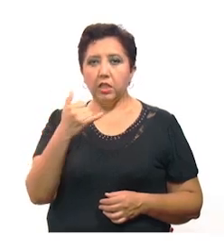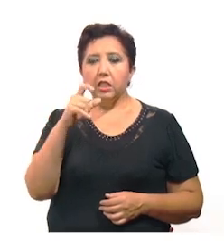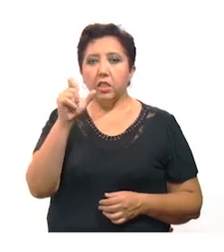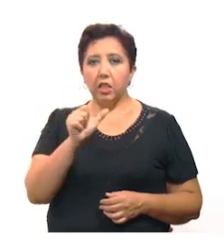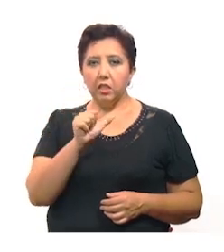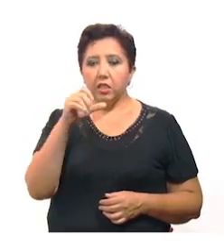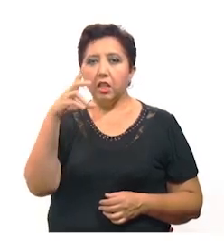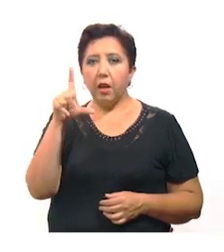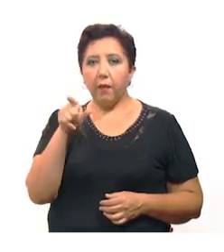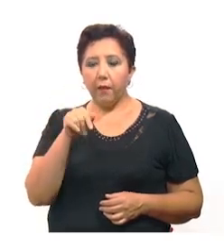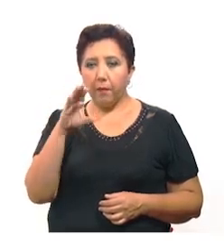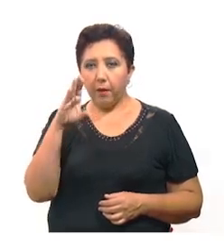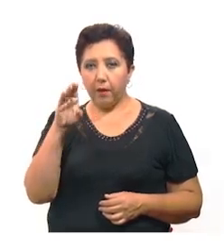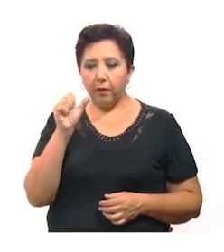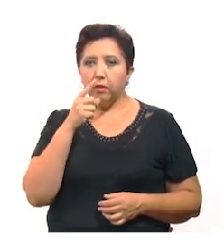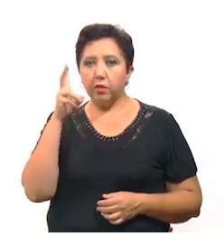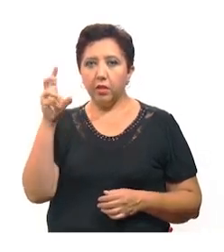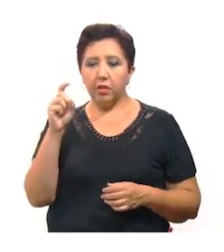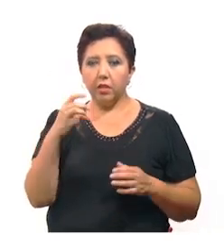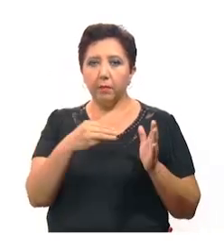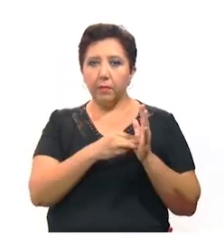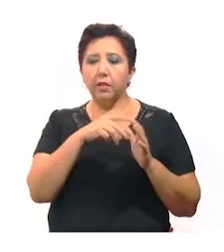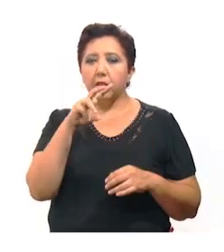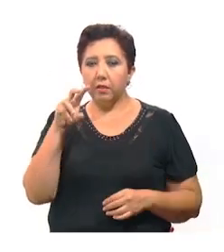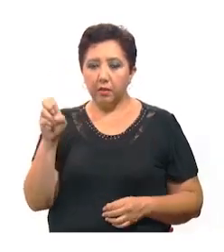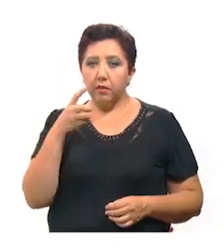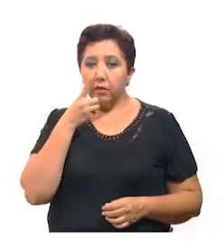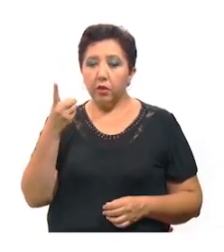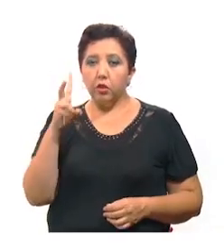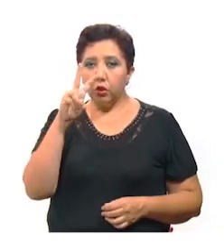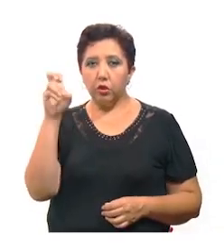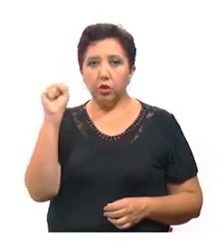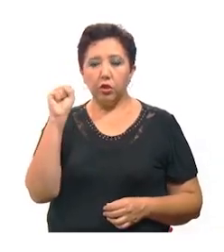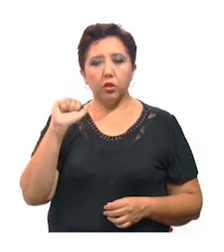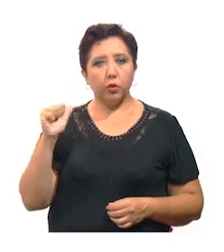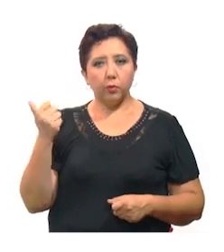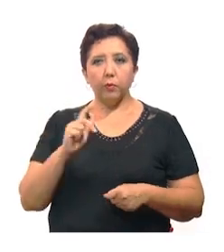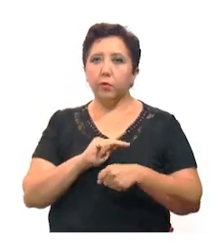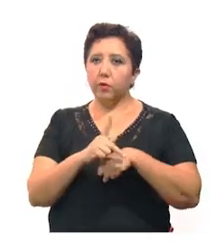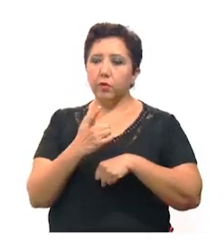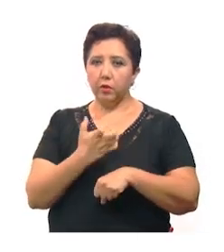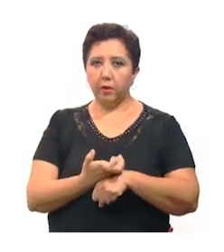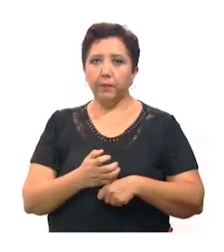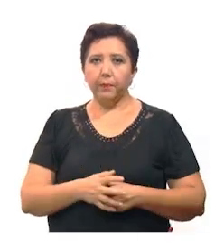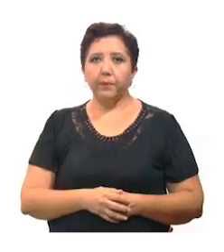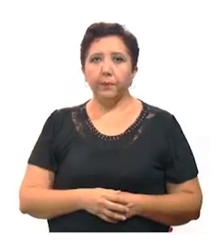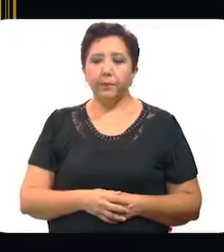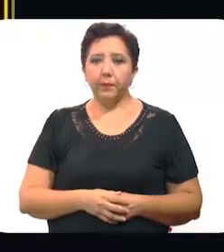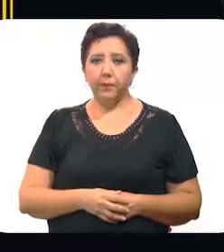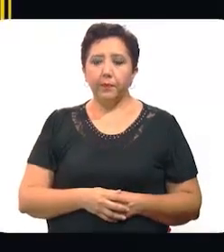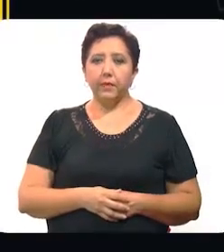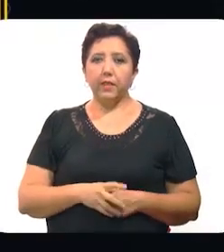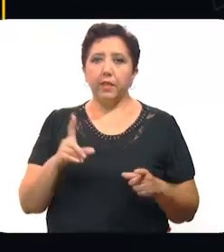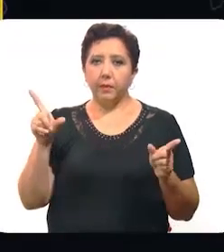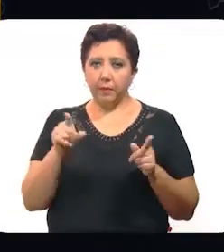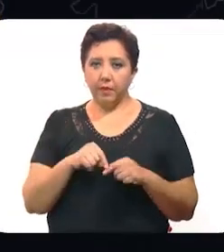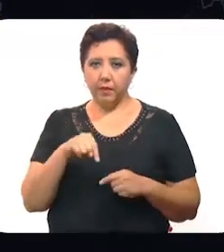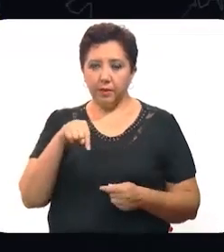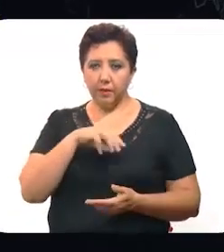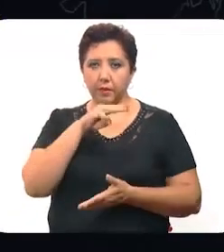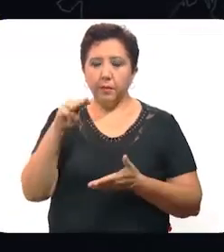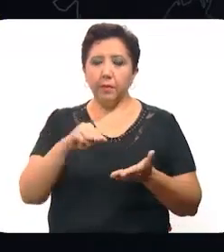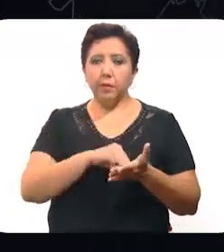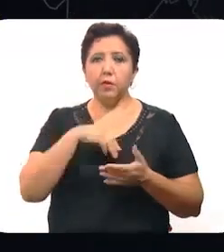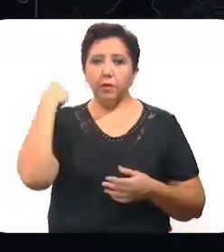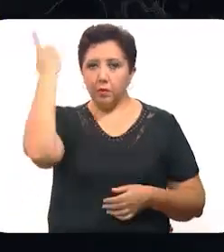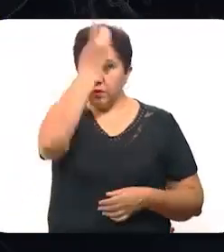Yaxcabá. De los 30.730 casos positivos, 260 son de otro país u otro estado. Específicamente en